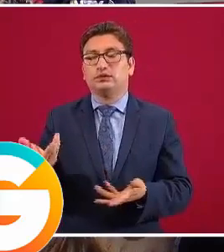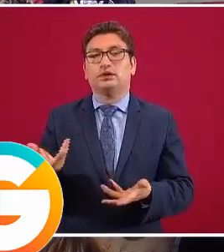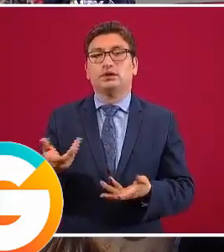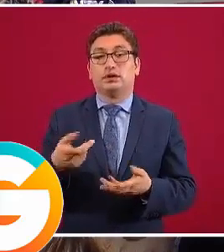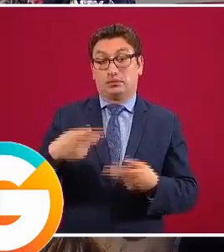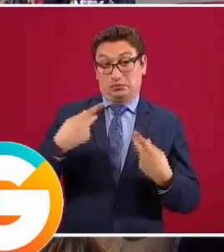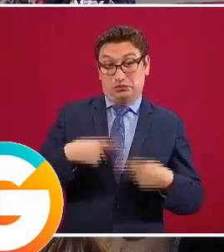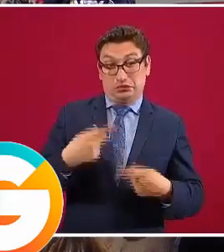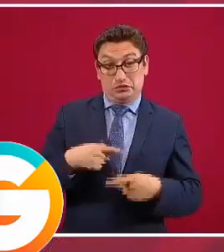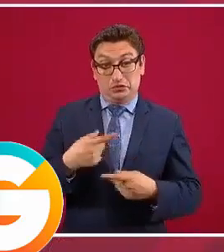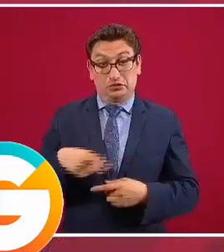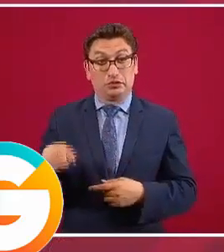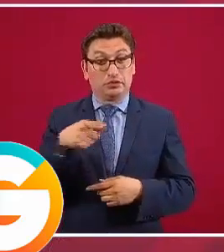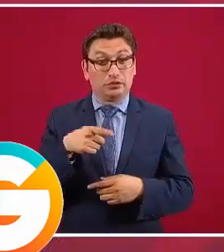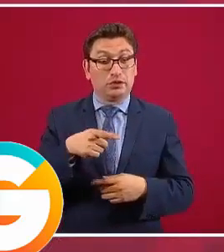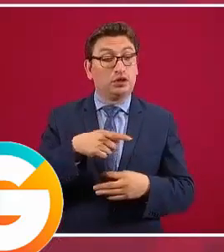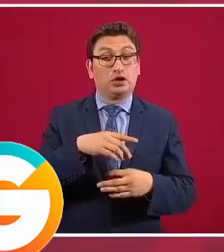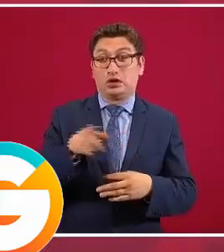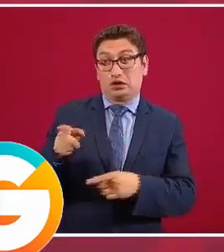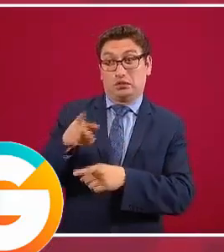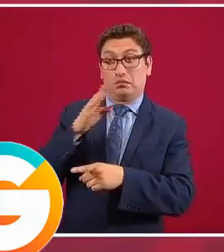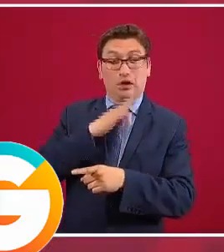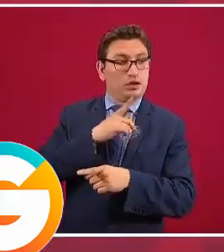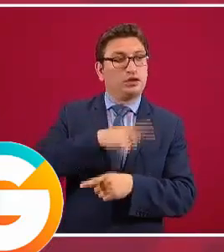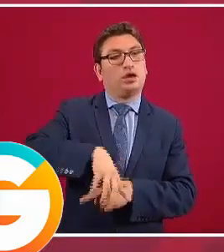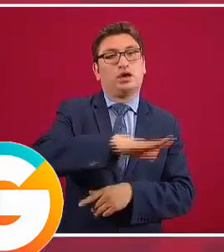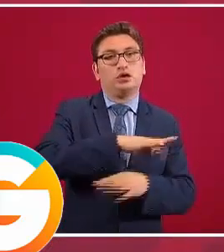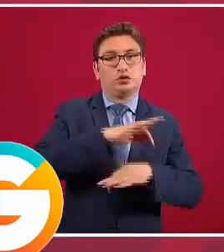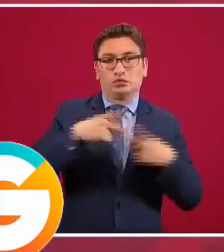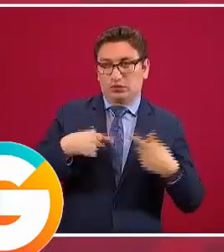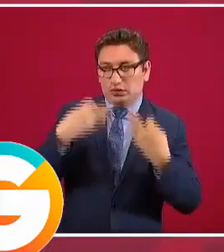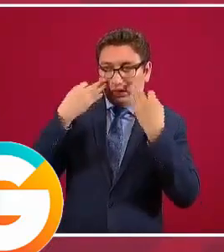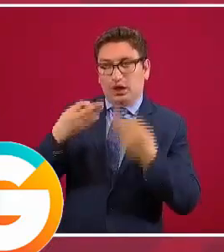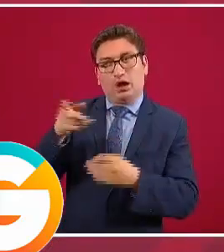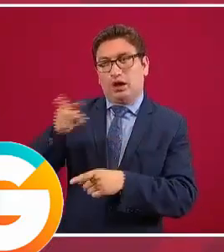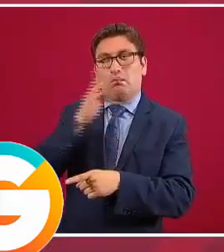inmediatamente la gente los pone en su sitio.